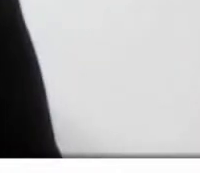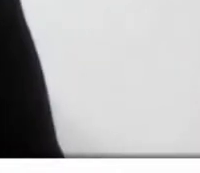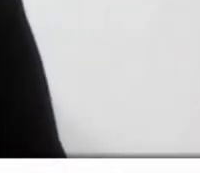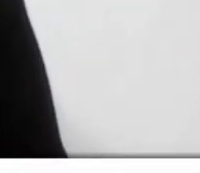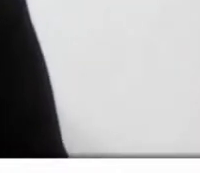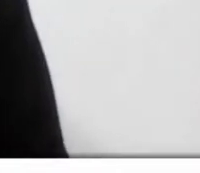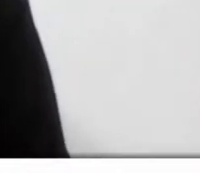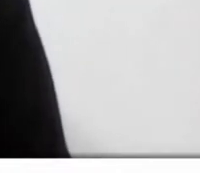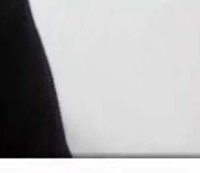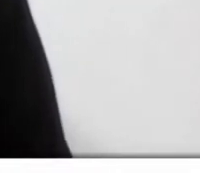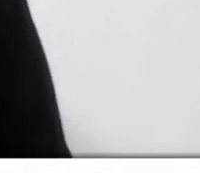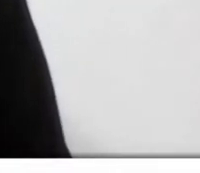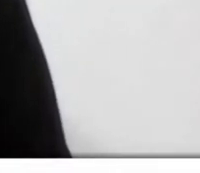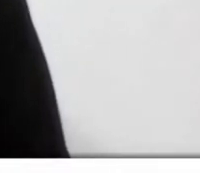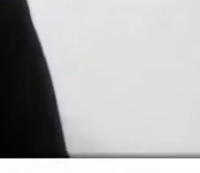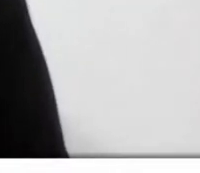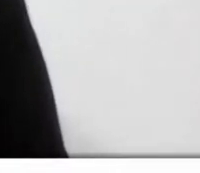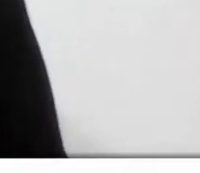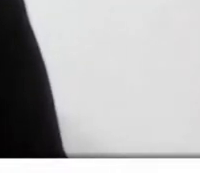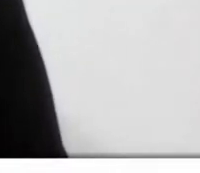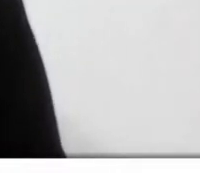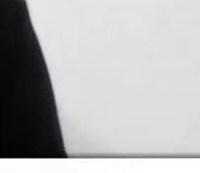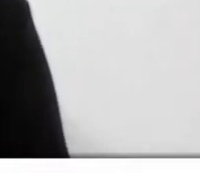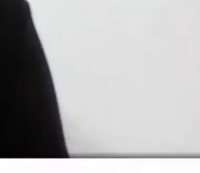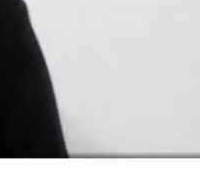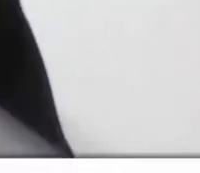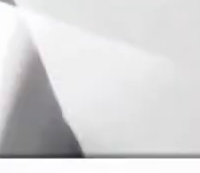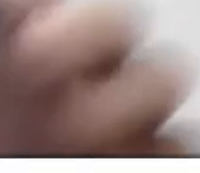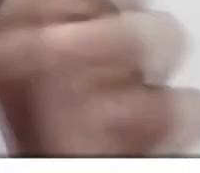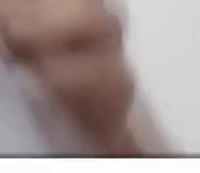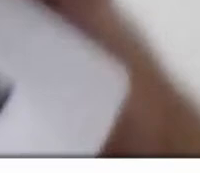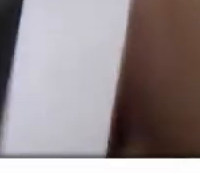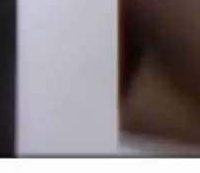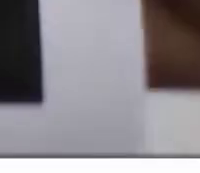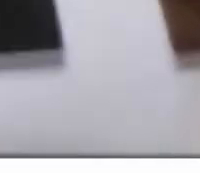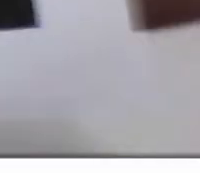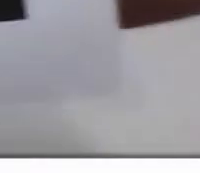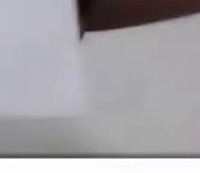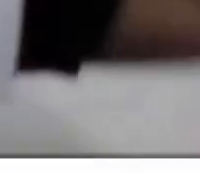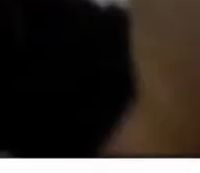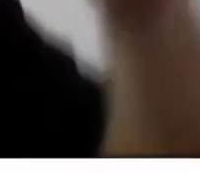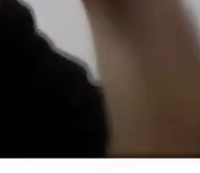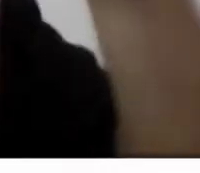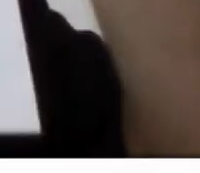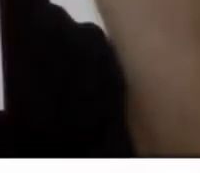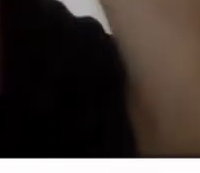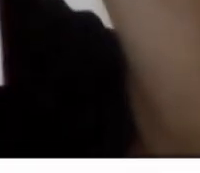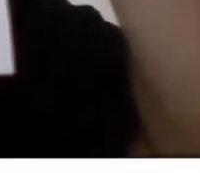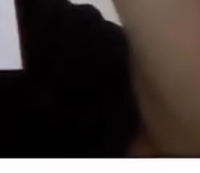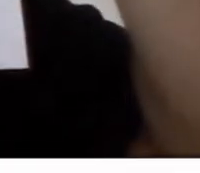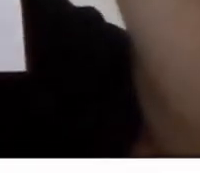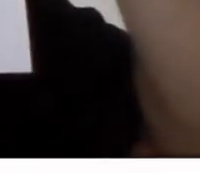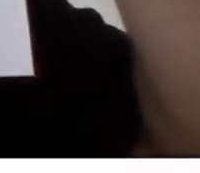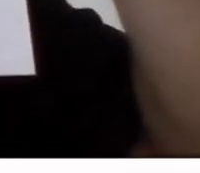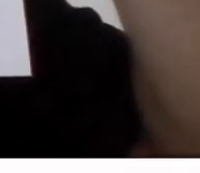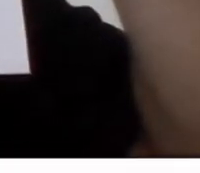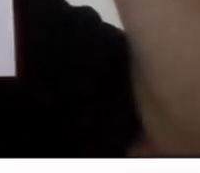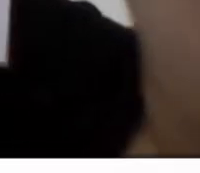tarde. Esto fue en marzo, en este lugar estaba emplazado. Si se ve, todo negro es porque es todo